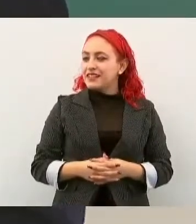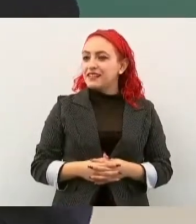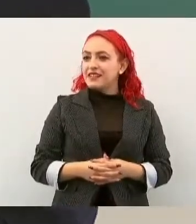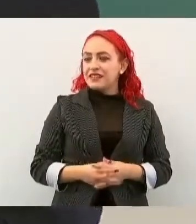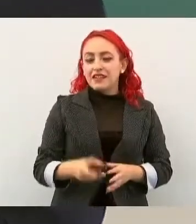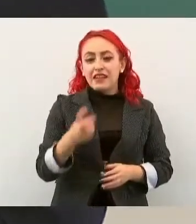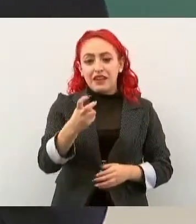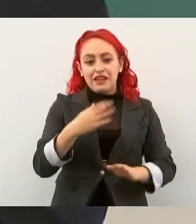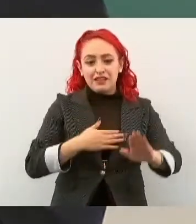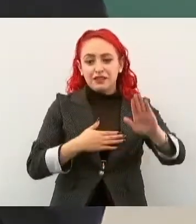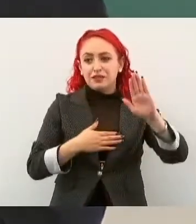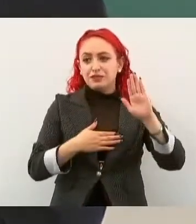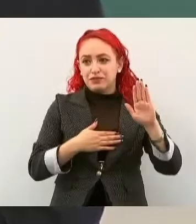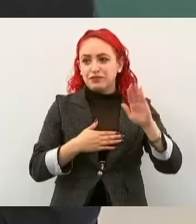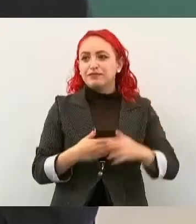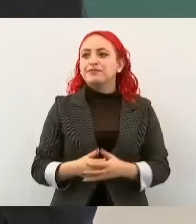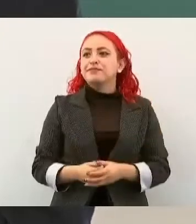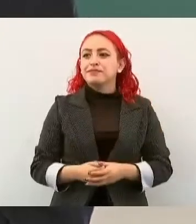Ese es el compromiso.